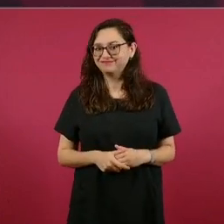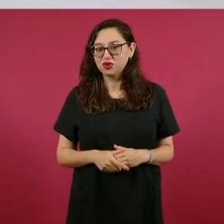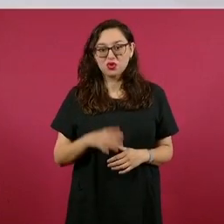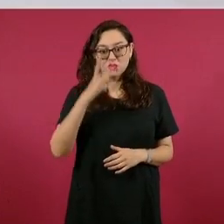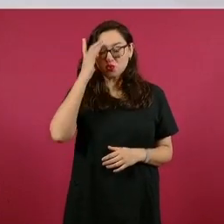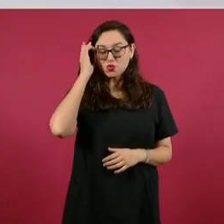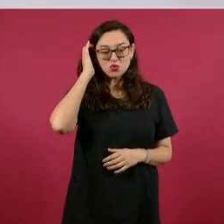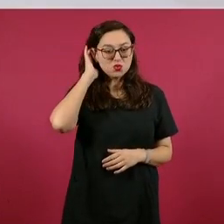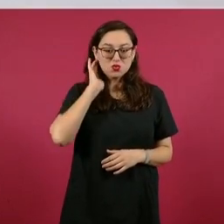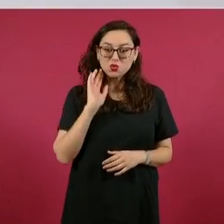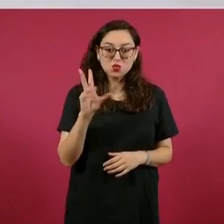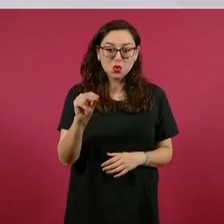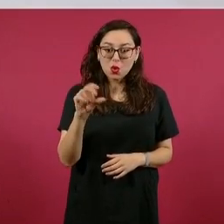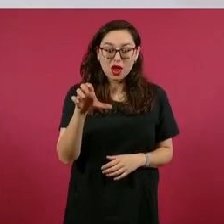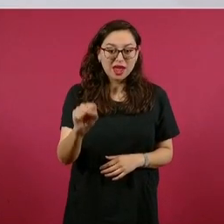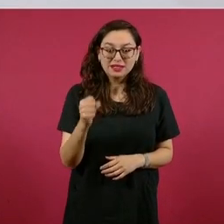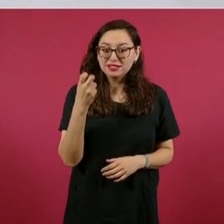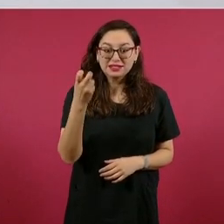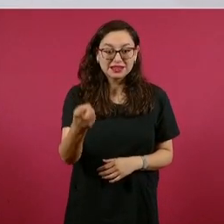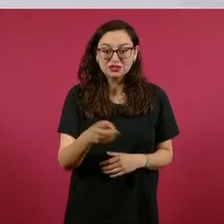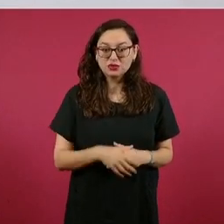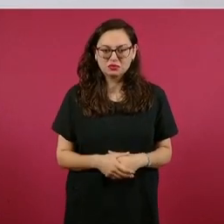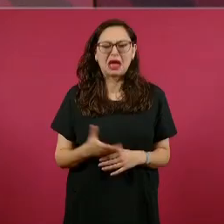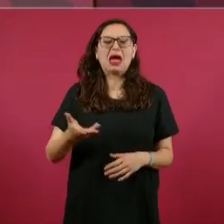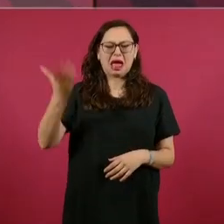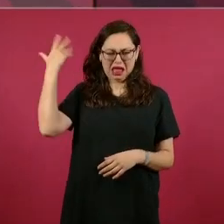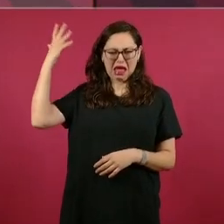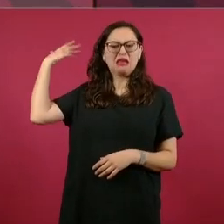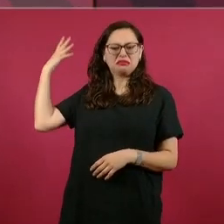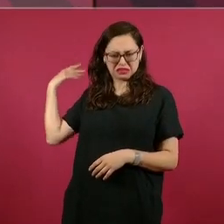Ya no, ya pasó ese tiempo.